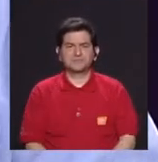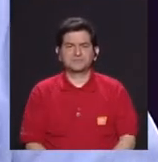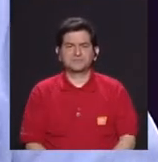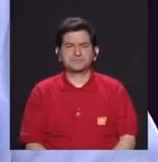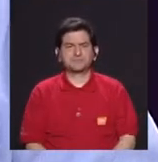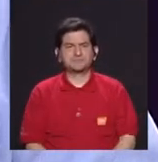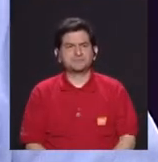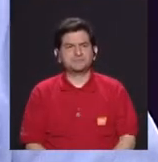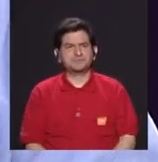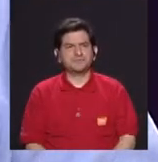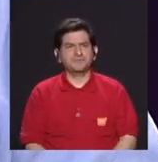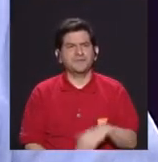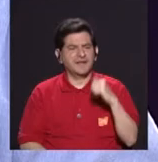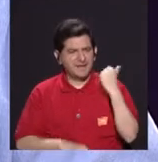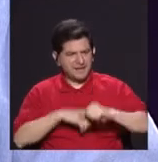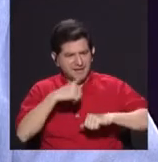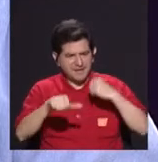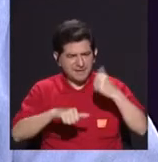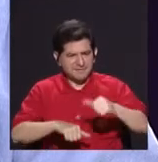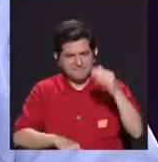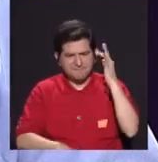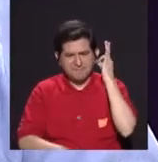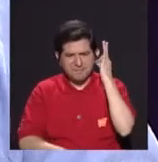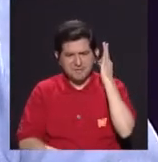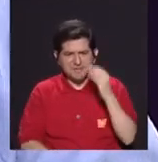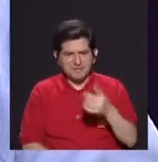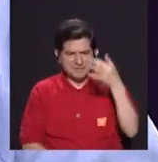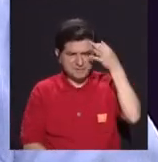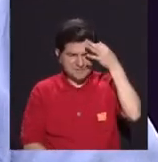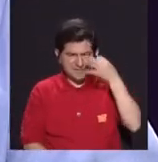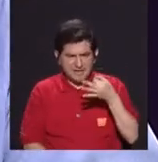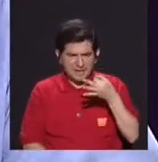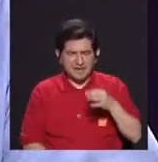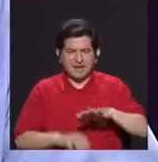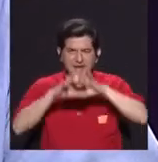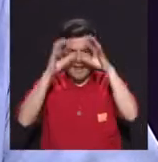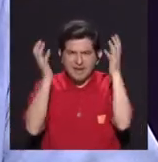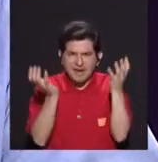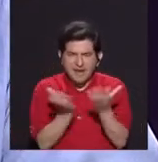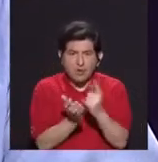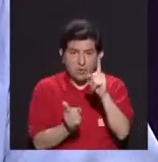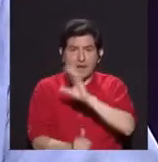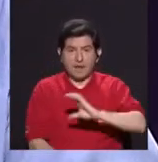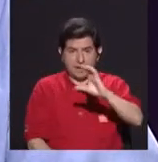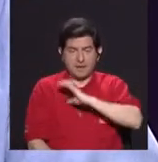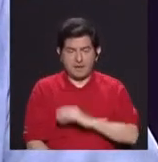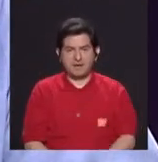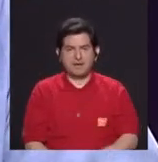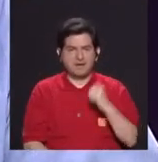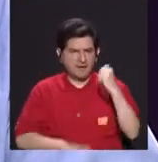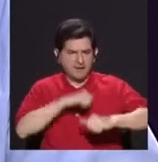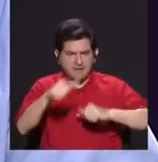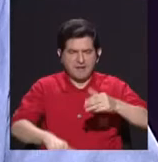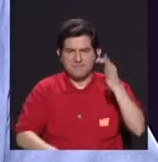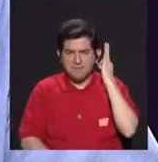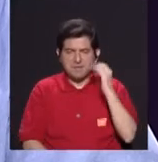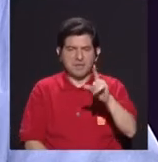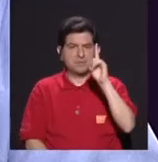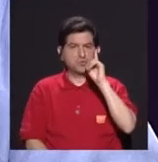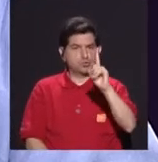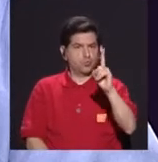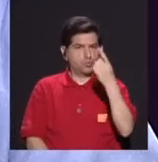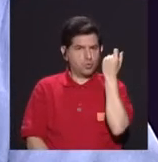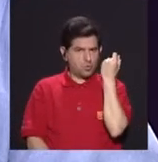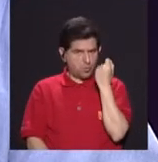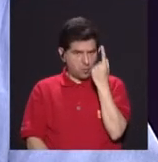el enfoque feminista puede uno englobarlo en una singularidad es decir el feminismo es uno entendiendo lo